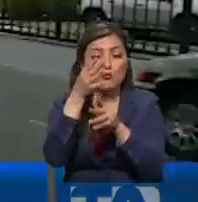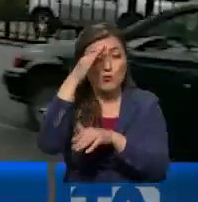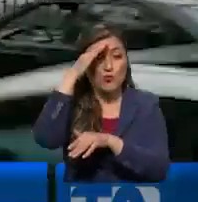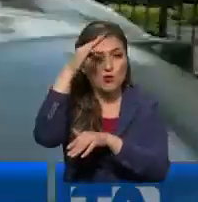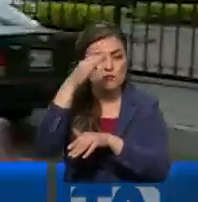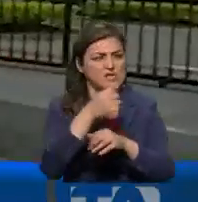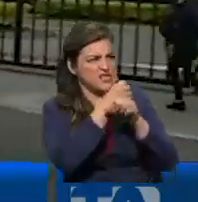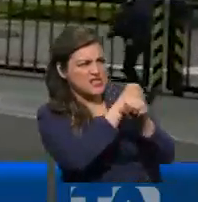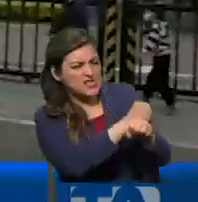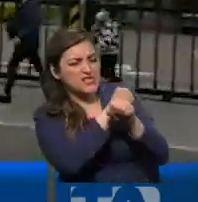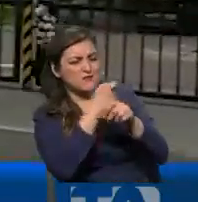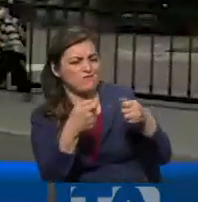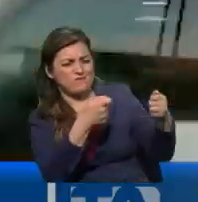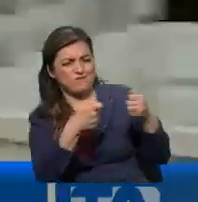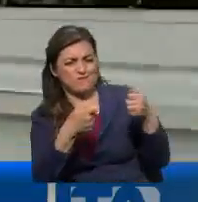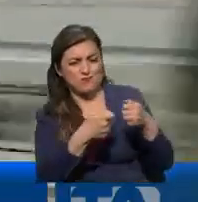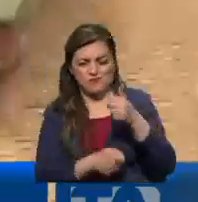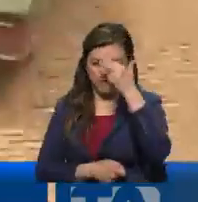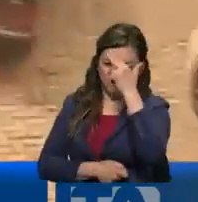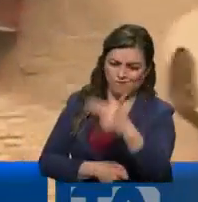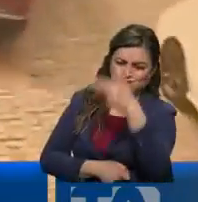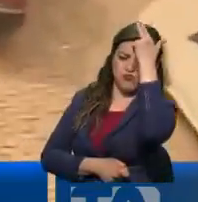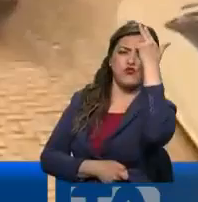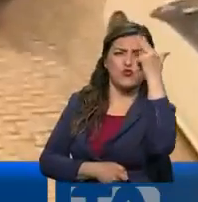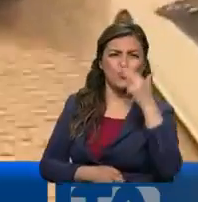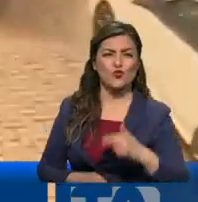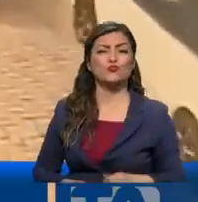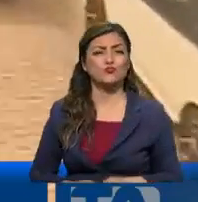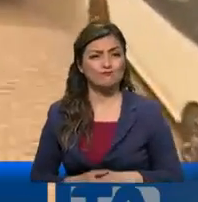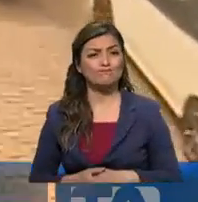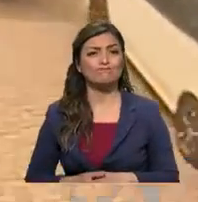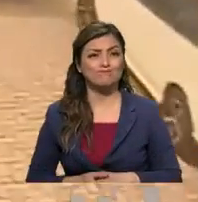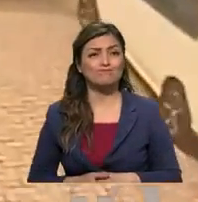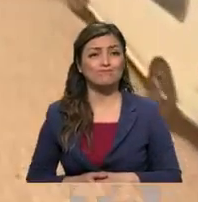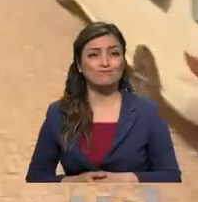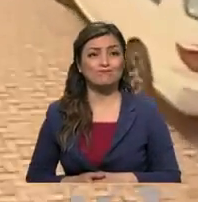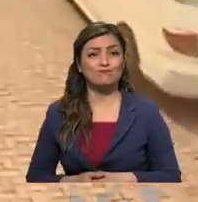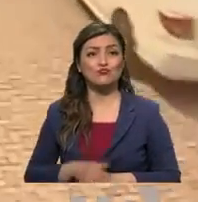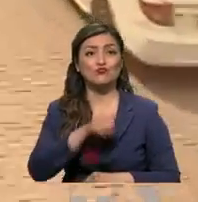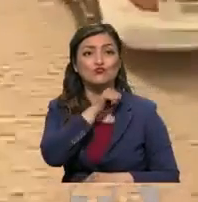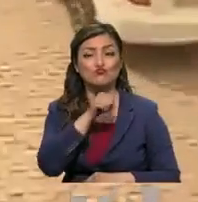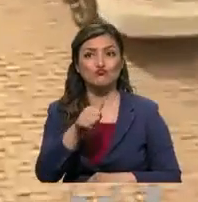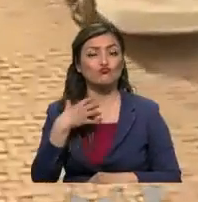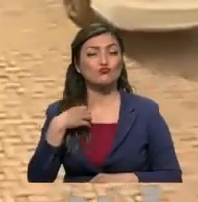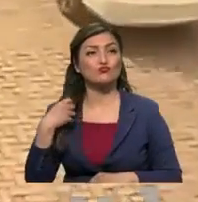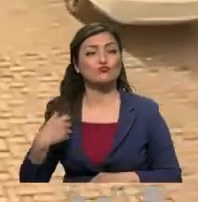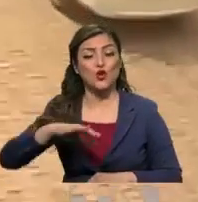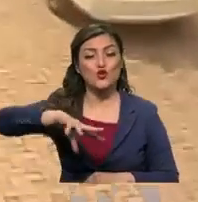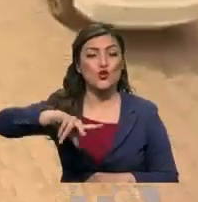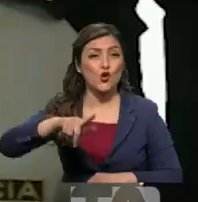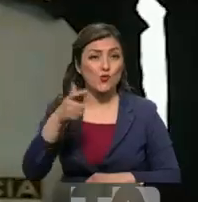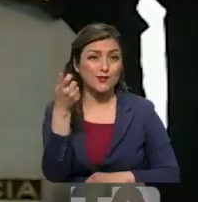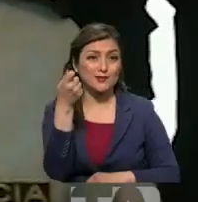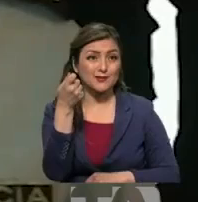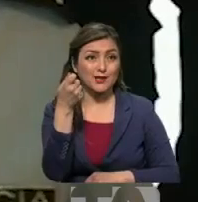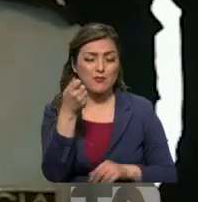puso resistencia y en el forcejeo uno de los asaltantes le disparó a la altura del tórax. Los delincuentes lograron arrebatarle el dinero y